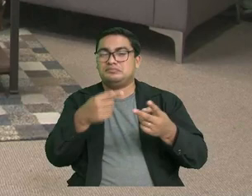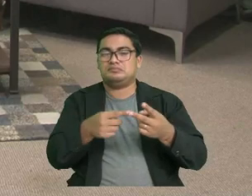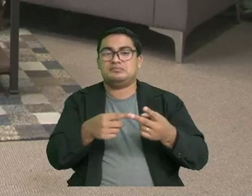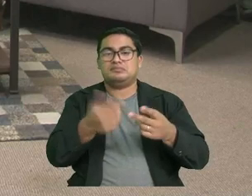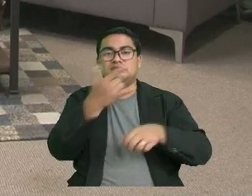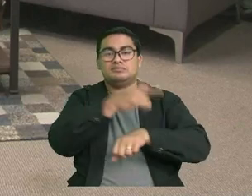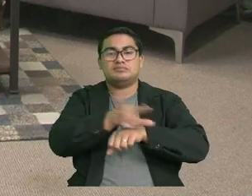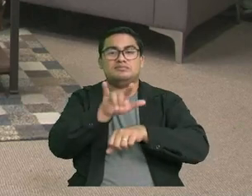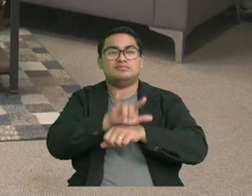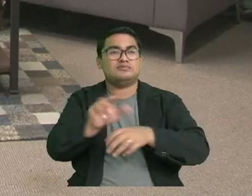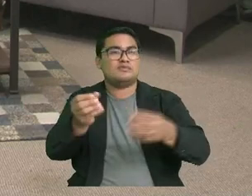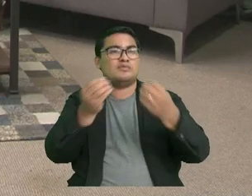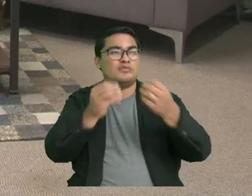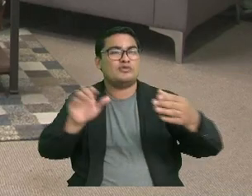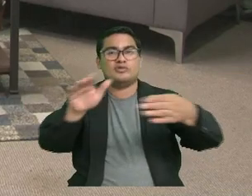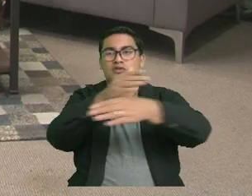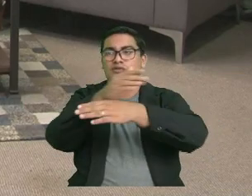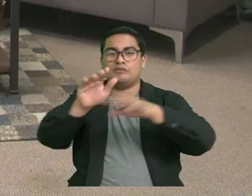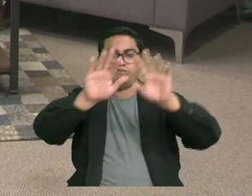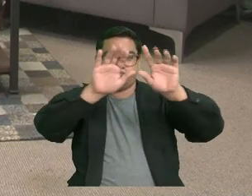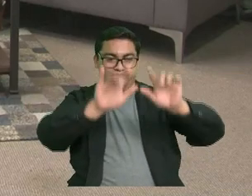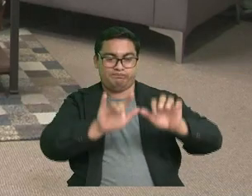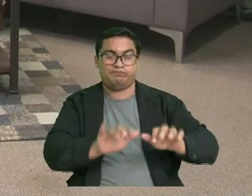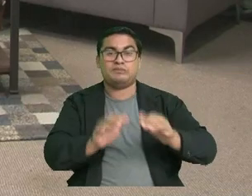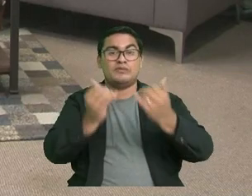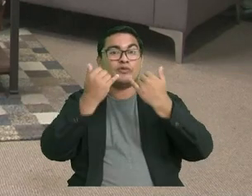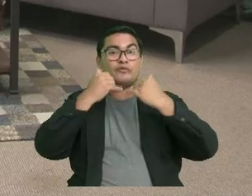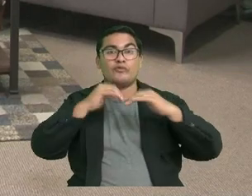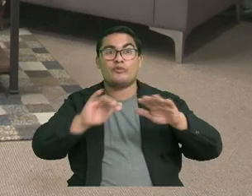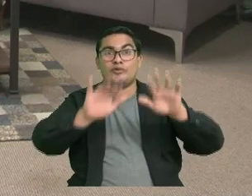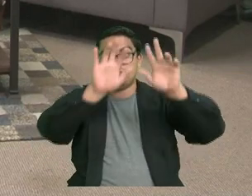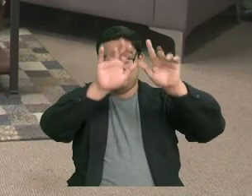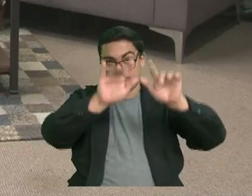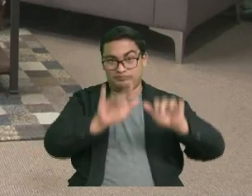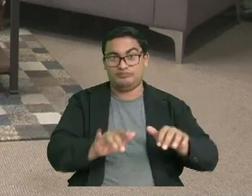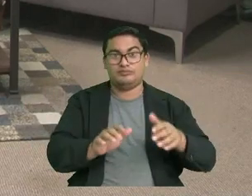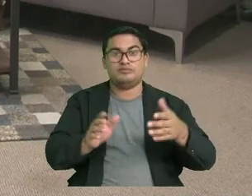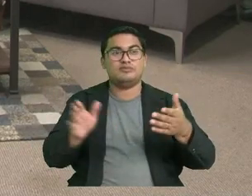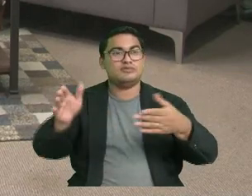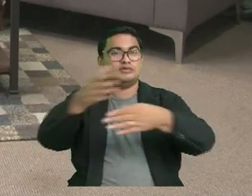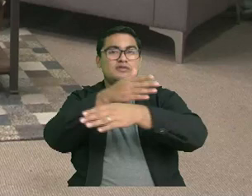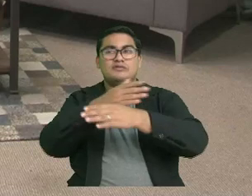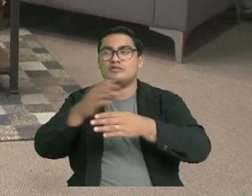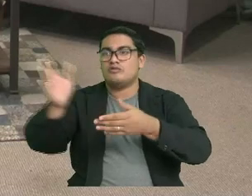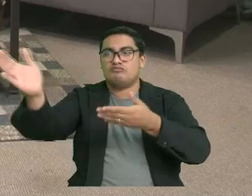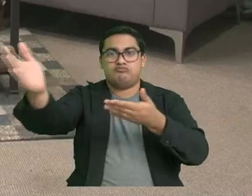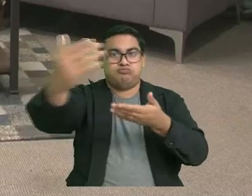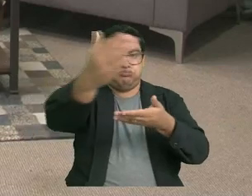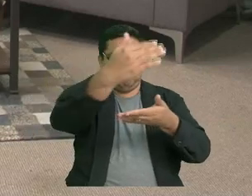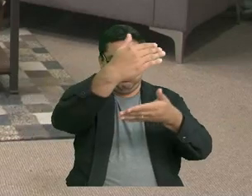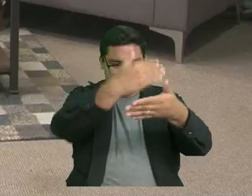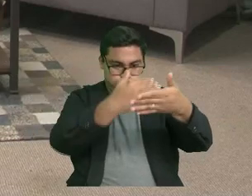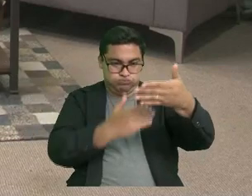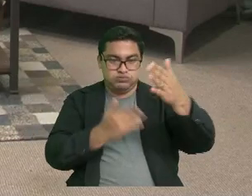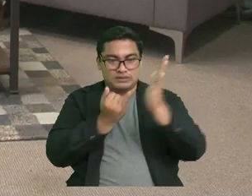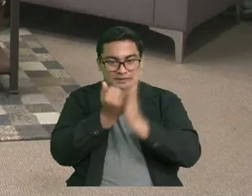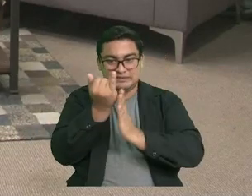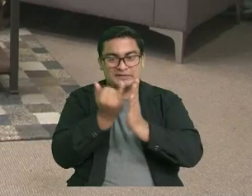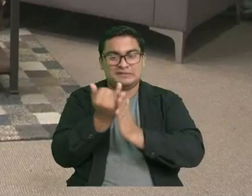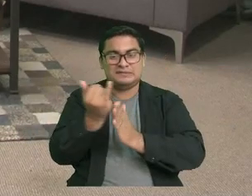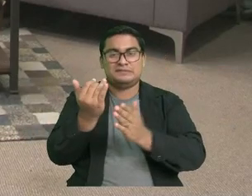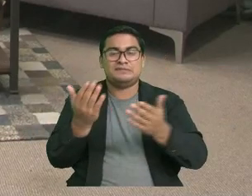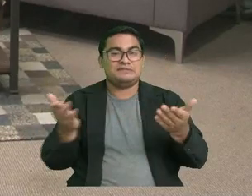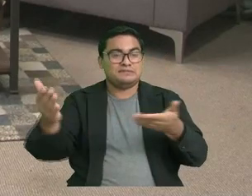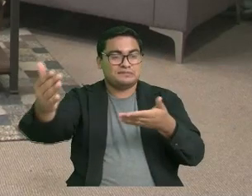buscar en muchos lugares la información. Una recolección bibliográfica. Es una completa. Recolección, una recopilación, una